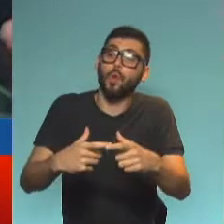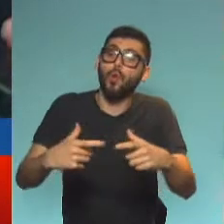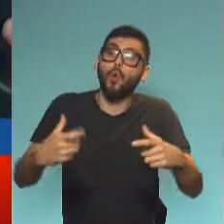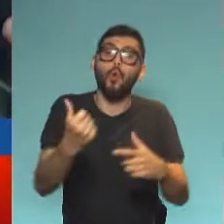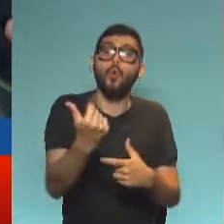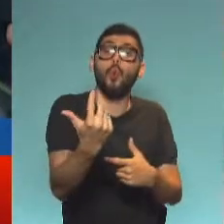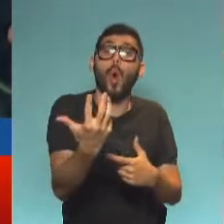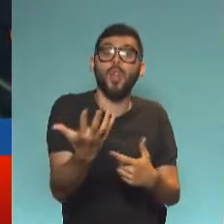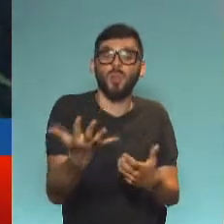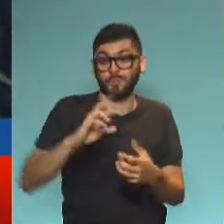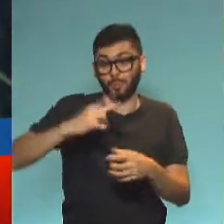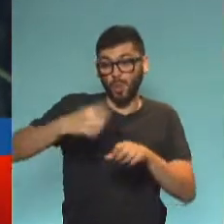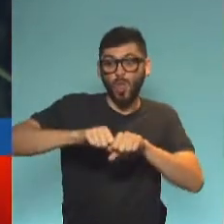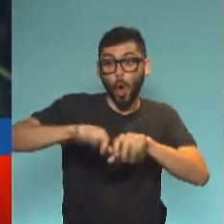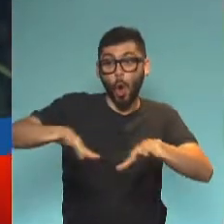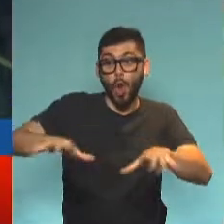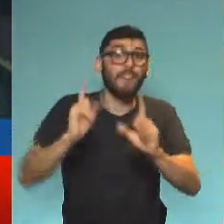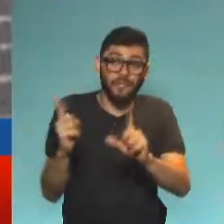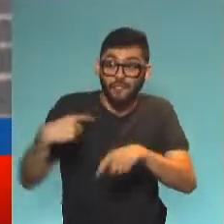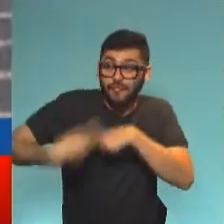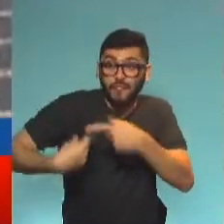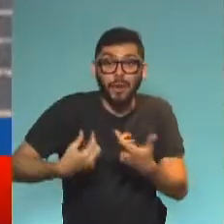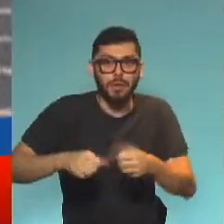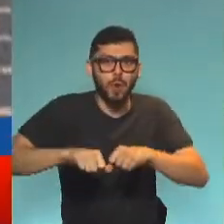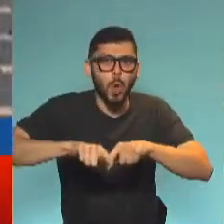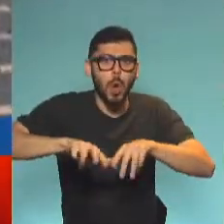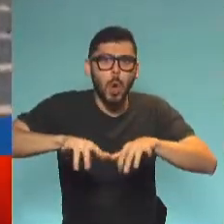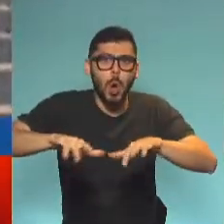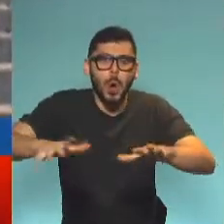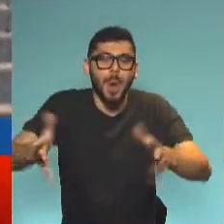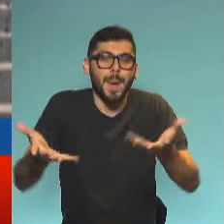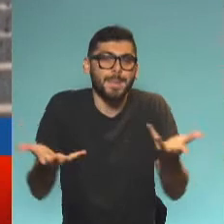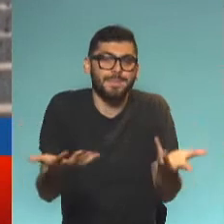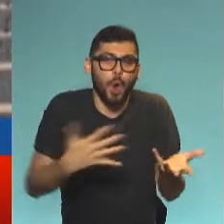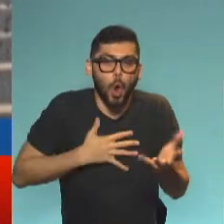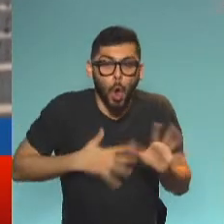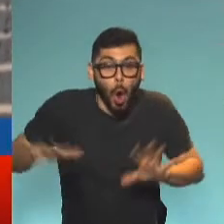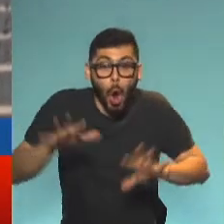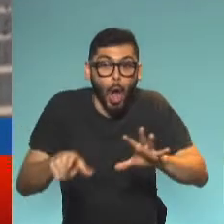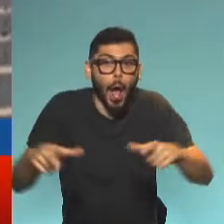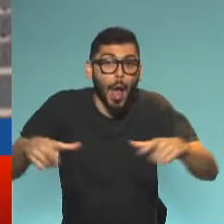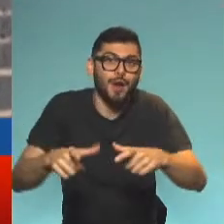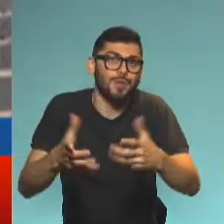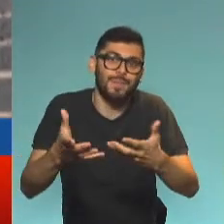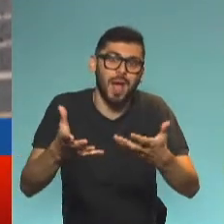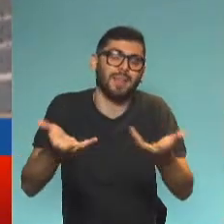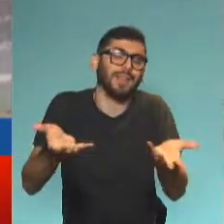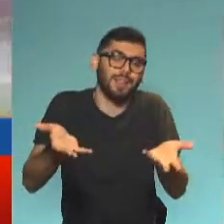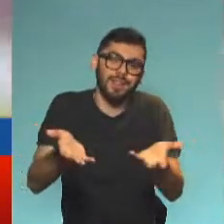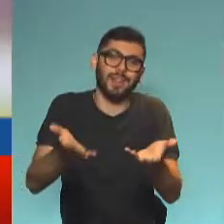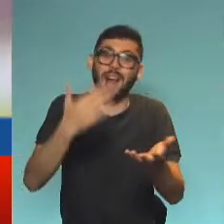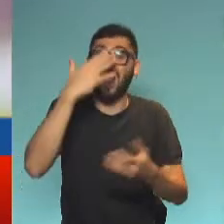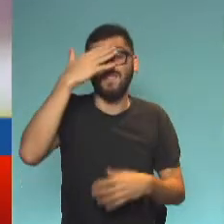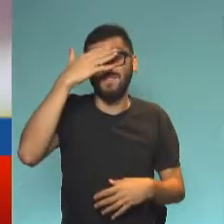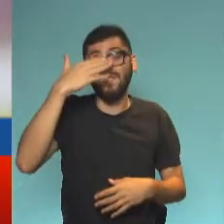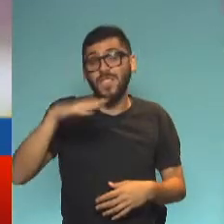siguió golpeando la segunda ola y sigue golpeando la segunda ola de contagios en nuestro país. Así que, en definitiva, lo que determinó